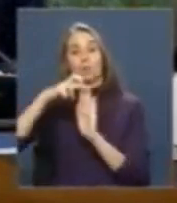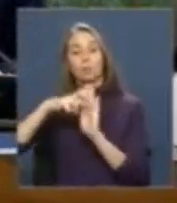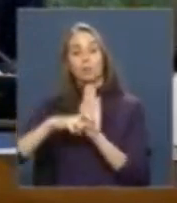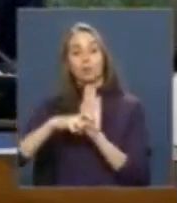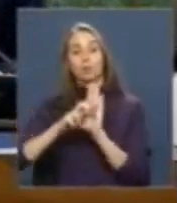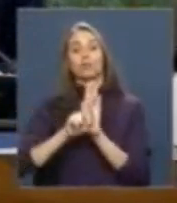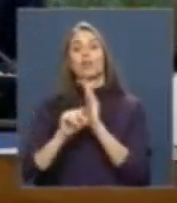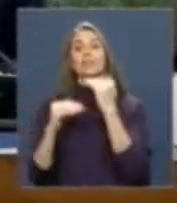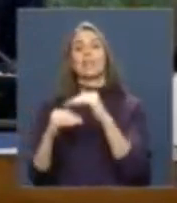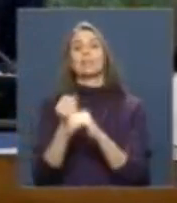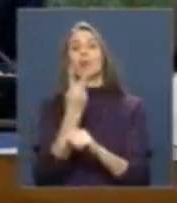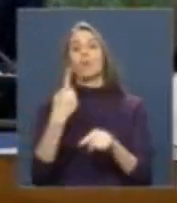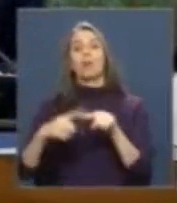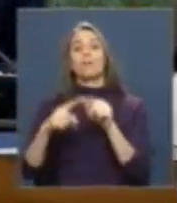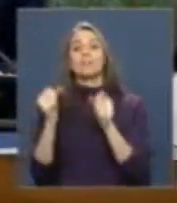reelección